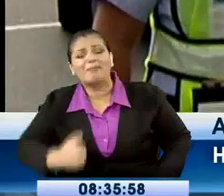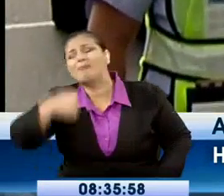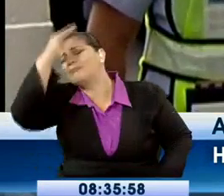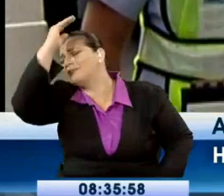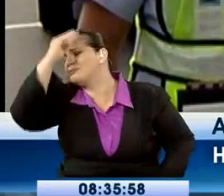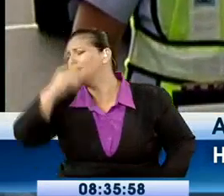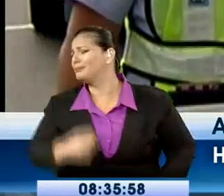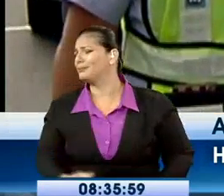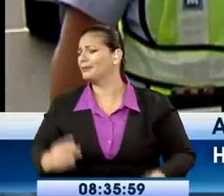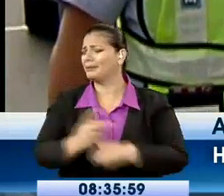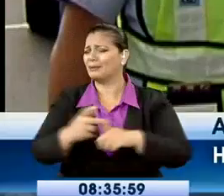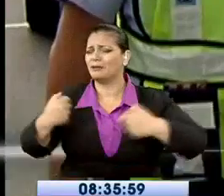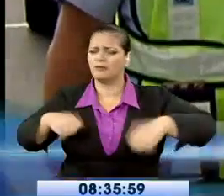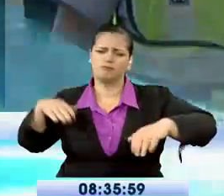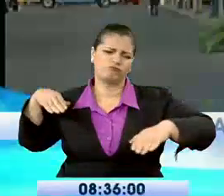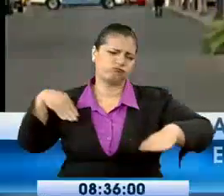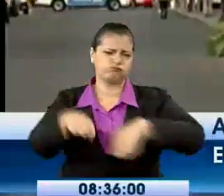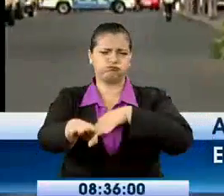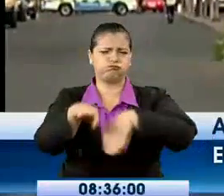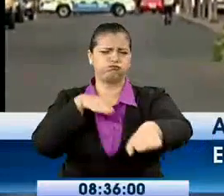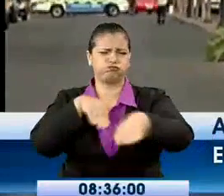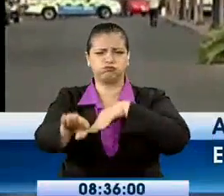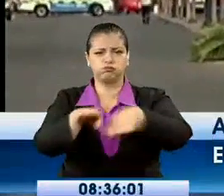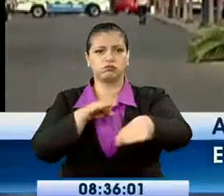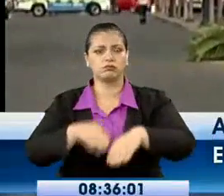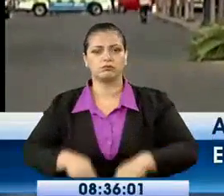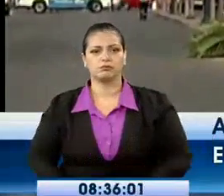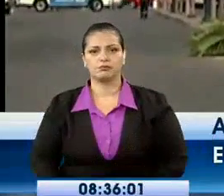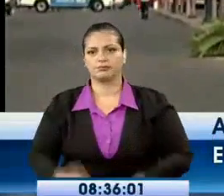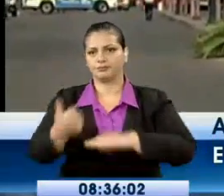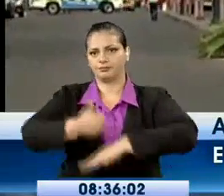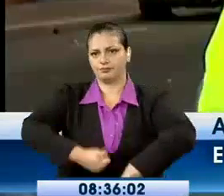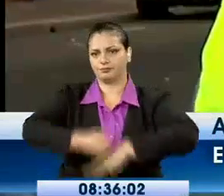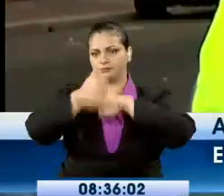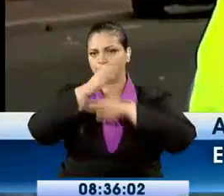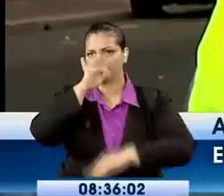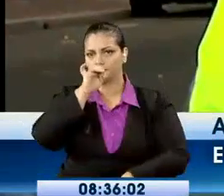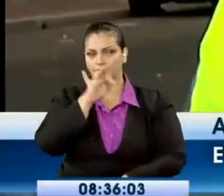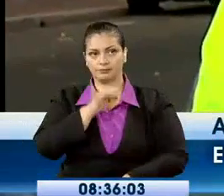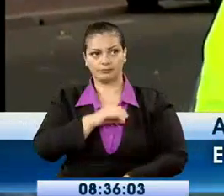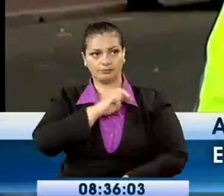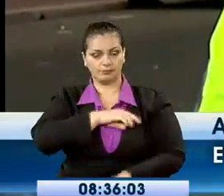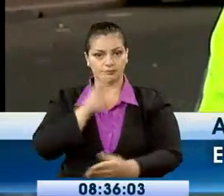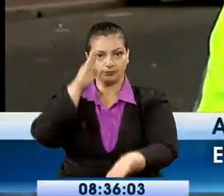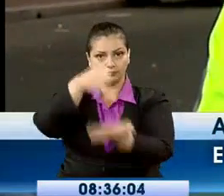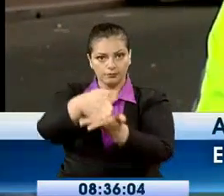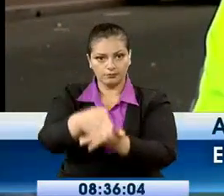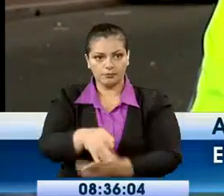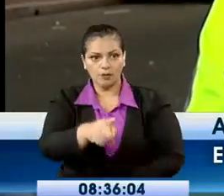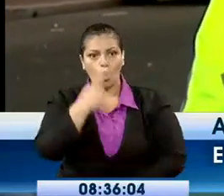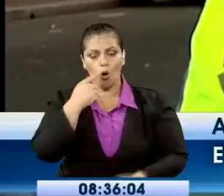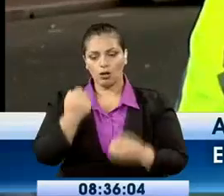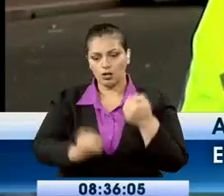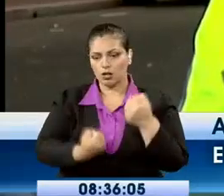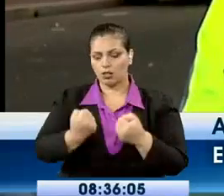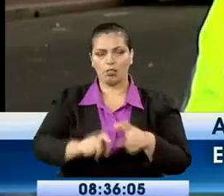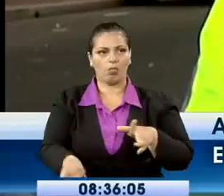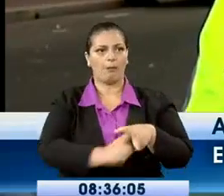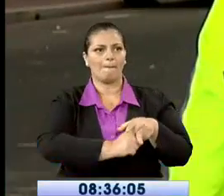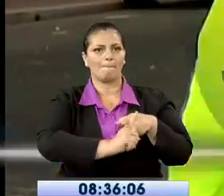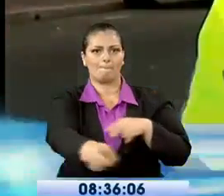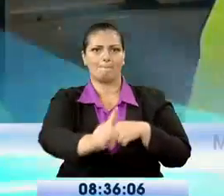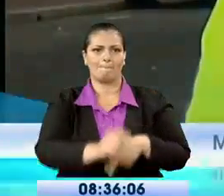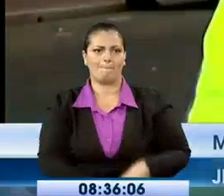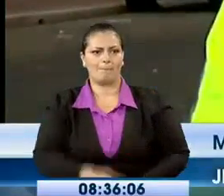la autoridad de tránsito municipal llegó al punto, el conductor ya se había ido. Entonces no sabemos si estaba ingerido alcohol, si salió herido, nada de eso.